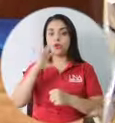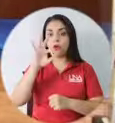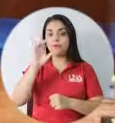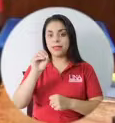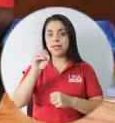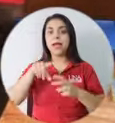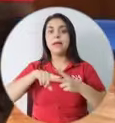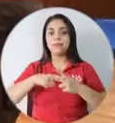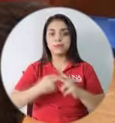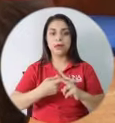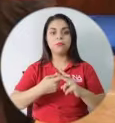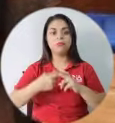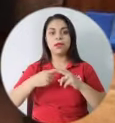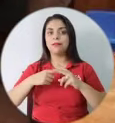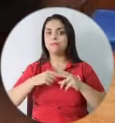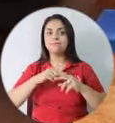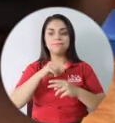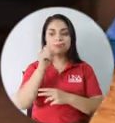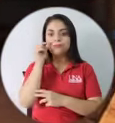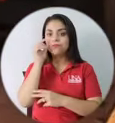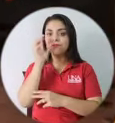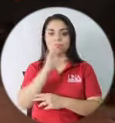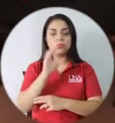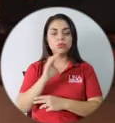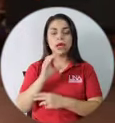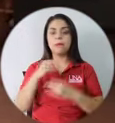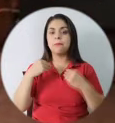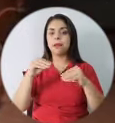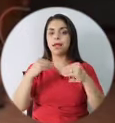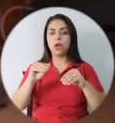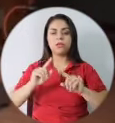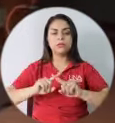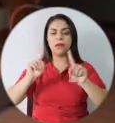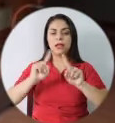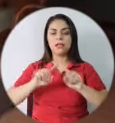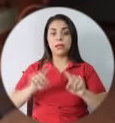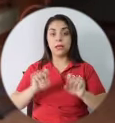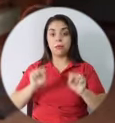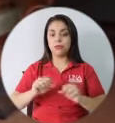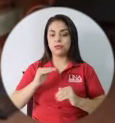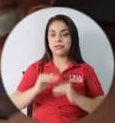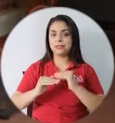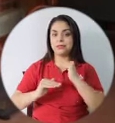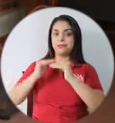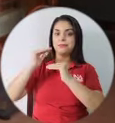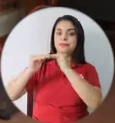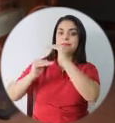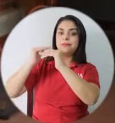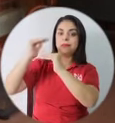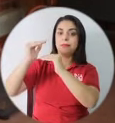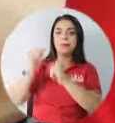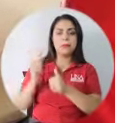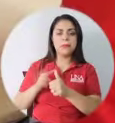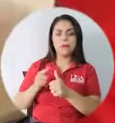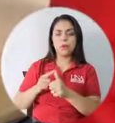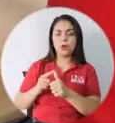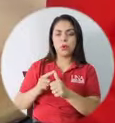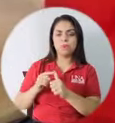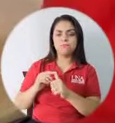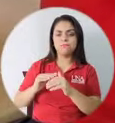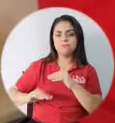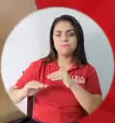en la década de los 90 que incursionamos en mercados muy diferenciados, que nos ha ido permitiendo escalar de diferentes maneras.